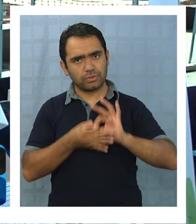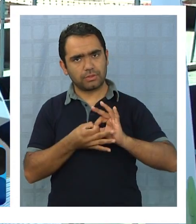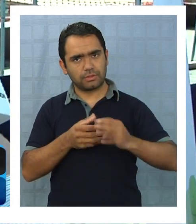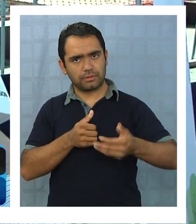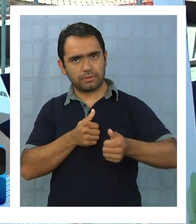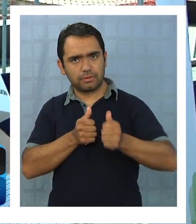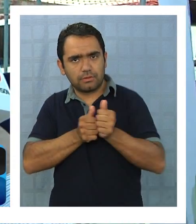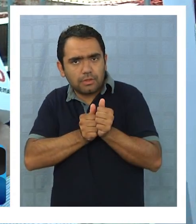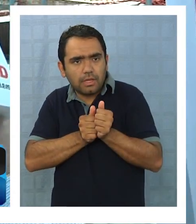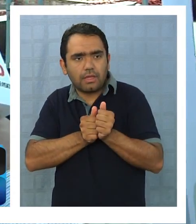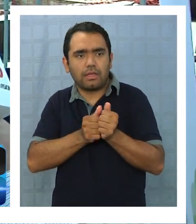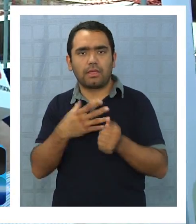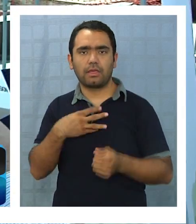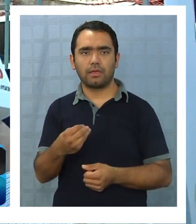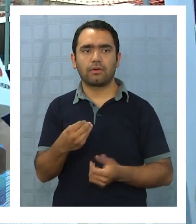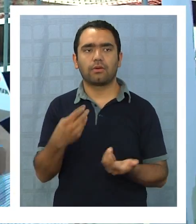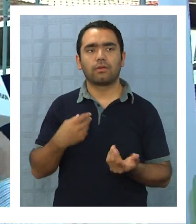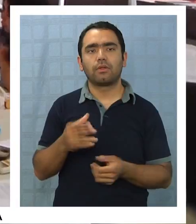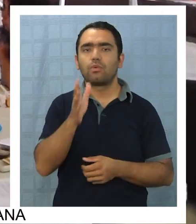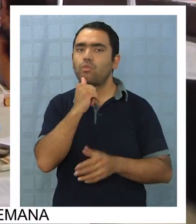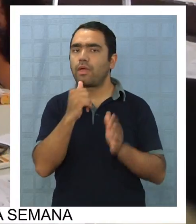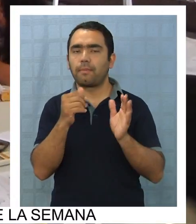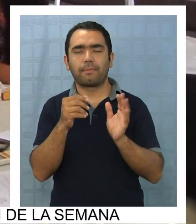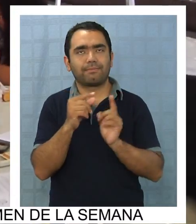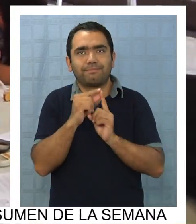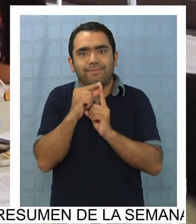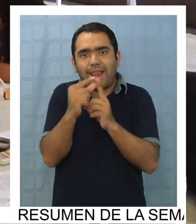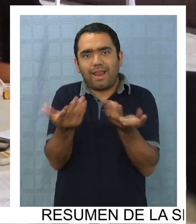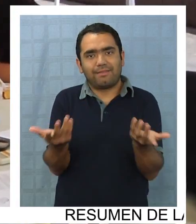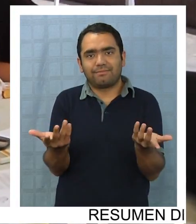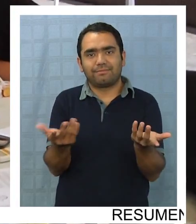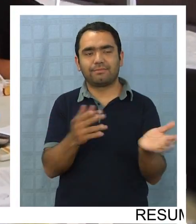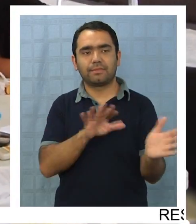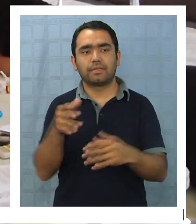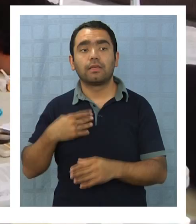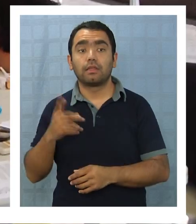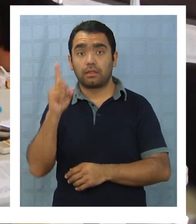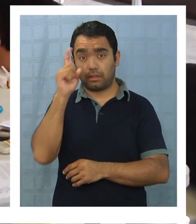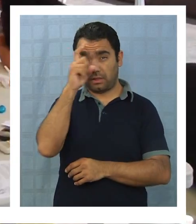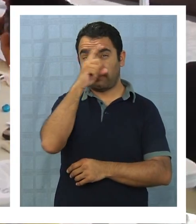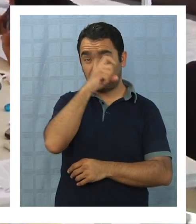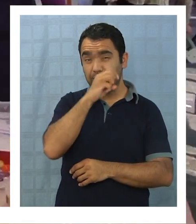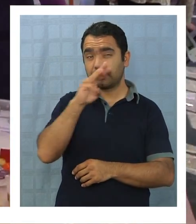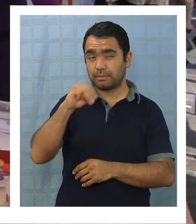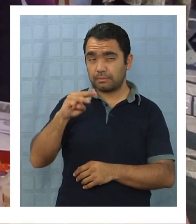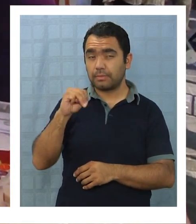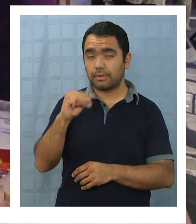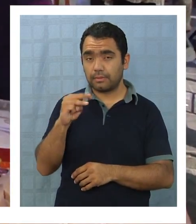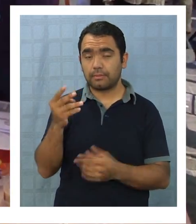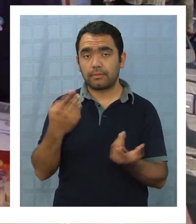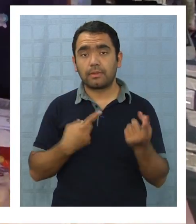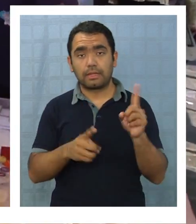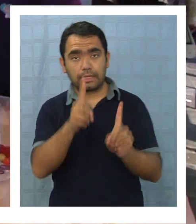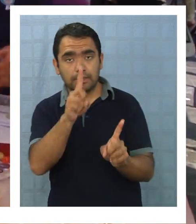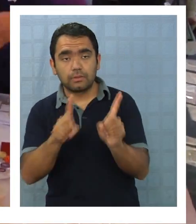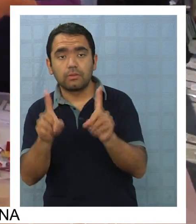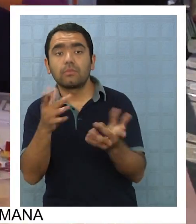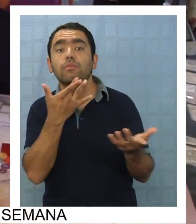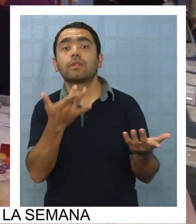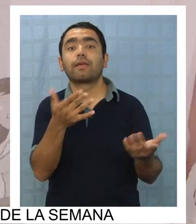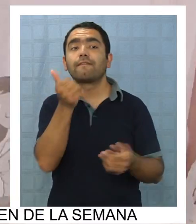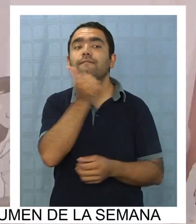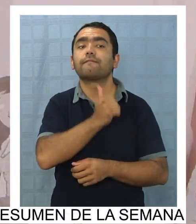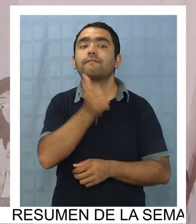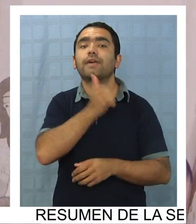el bebé es algo que no tiene palabras Una dificultad que enfrentan las madres que amamantan en la ciudad es la falta de